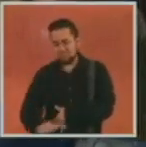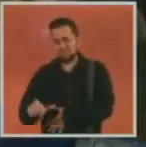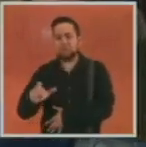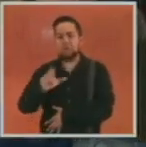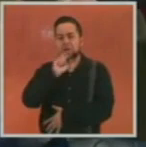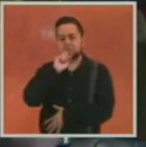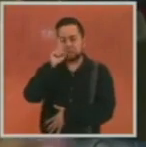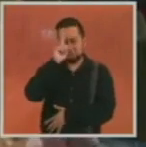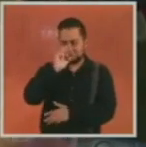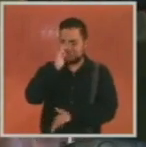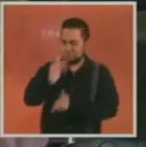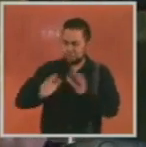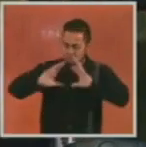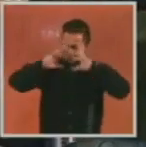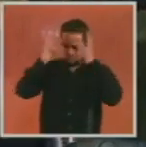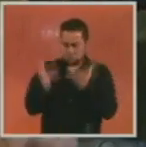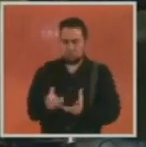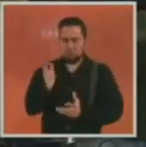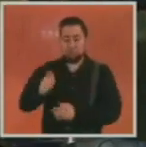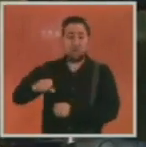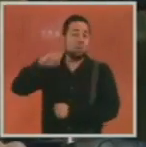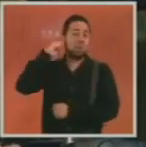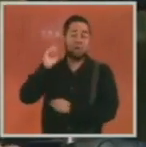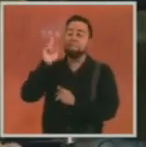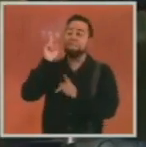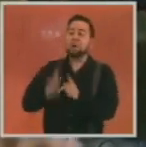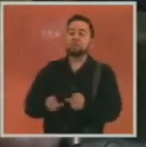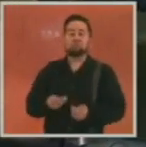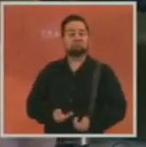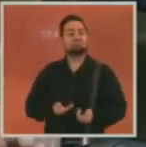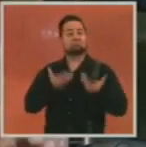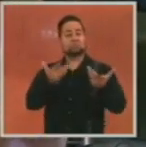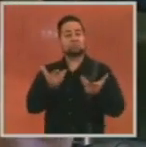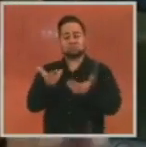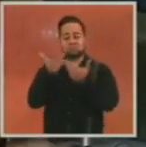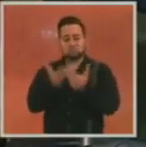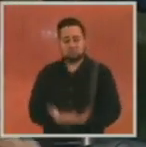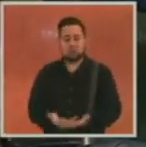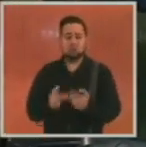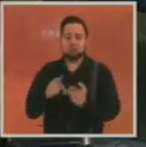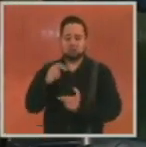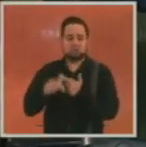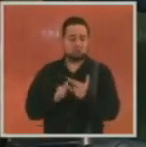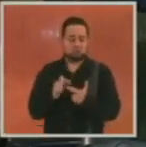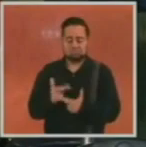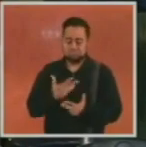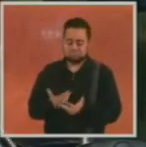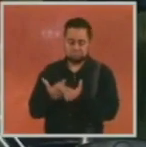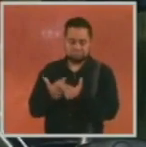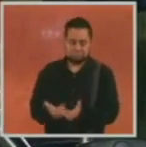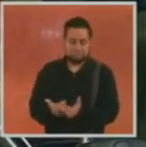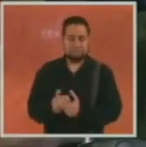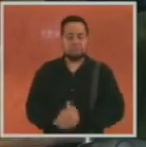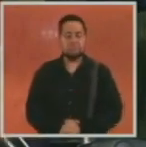la gran parte del mundo de lo que es Oaxaca y sus riquezas y sus regiones